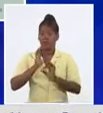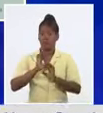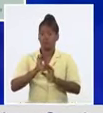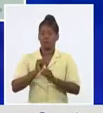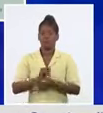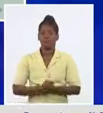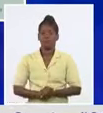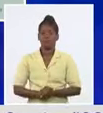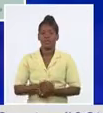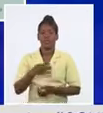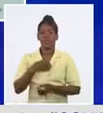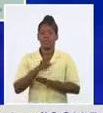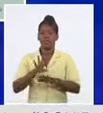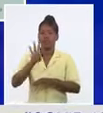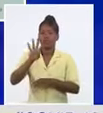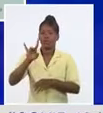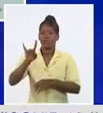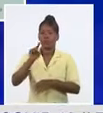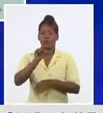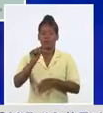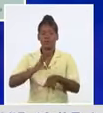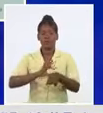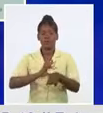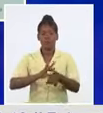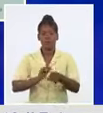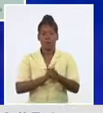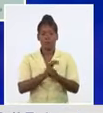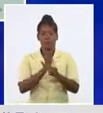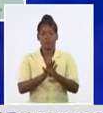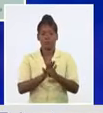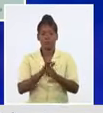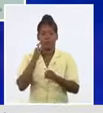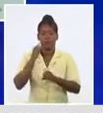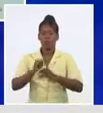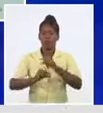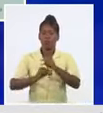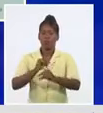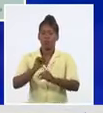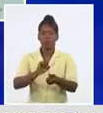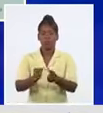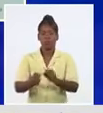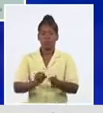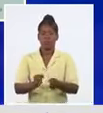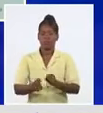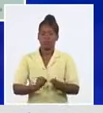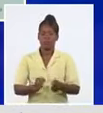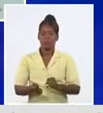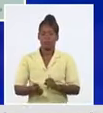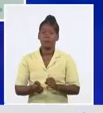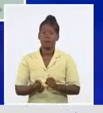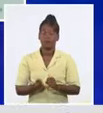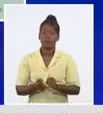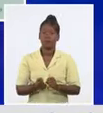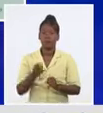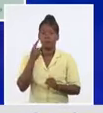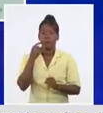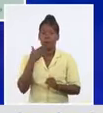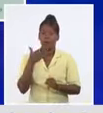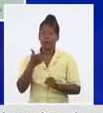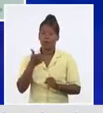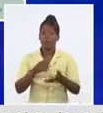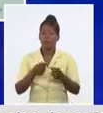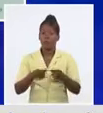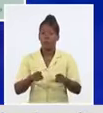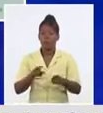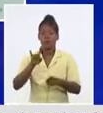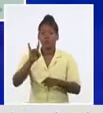49 casos autóctonos, 34 casos menos en relación con la jornada anterior y con una transmisión en 9